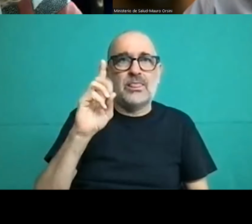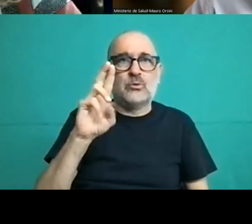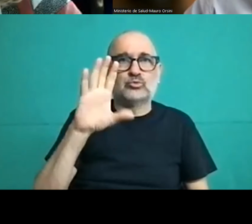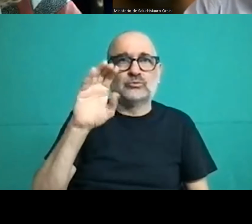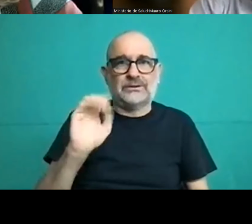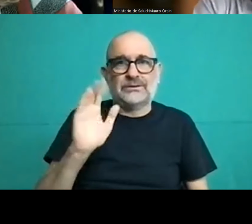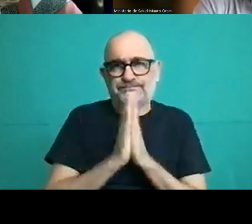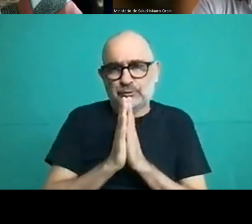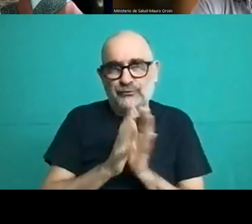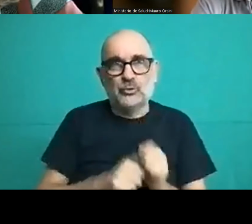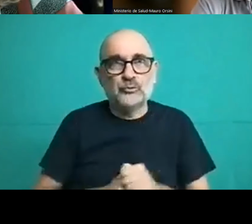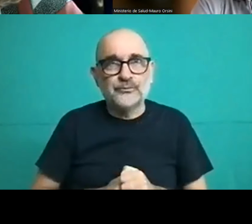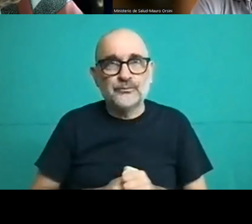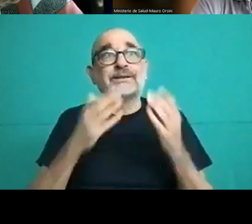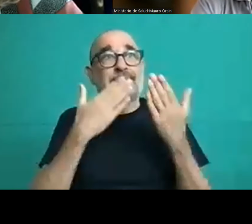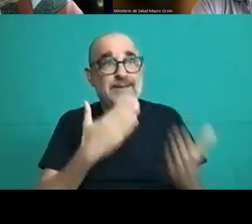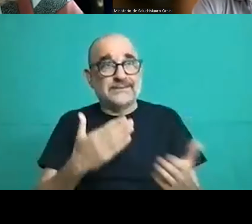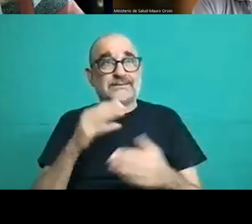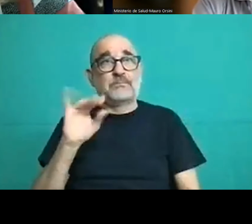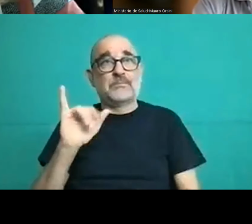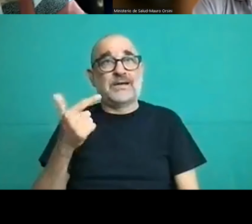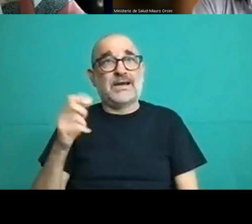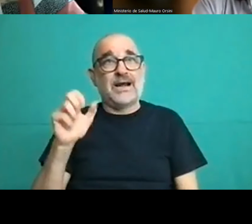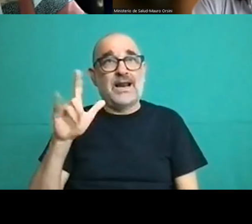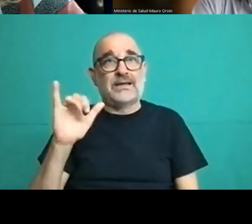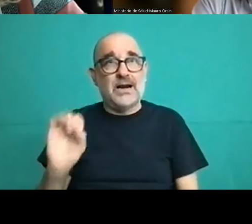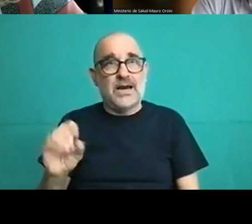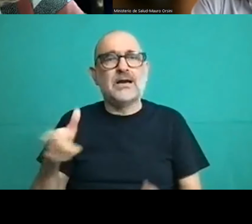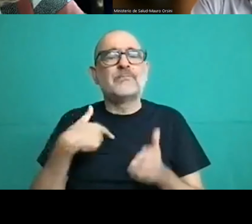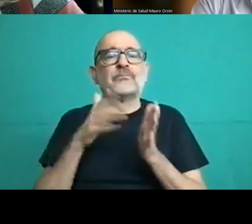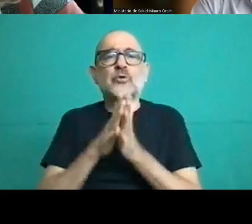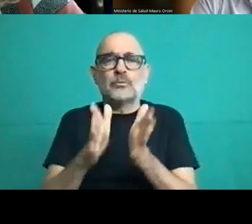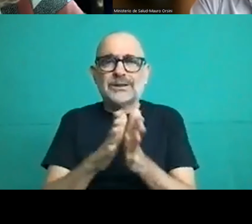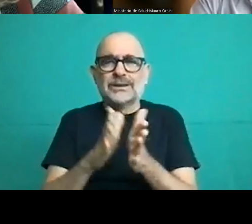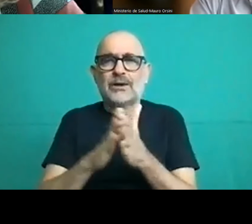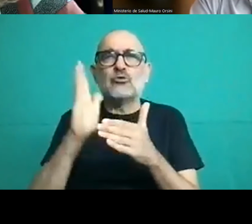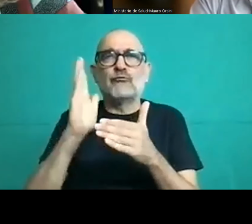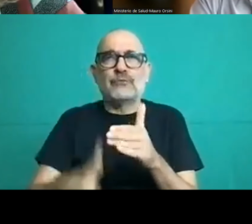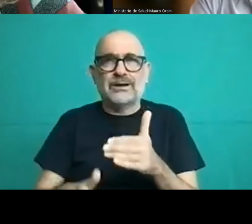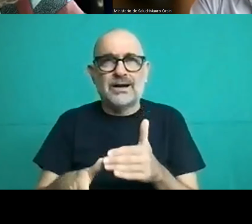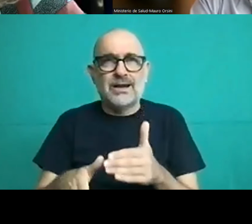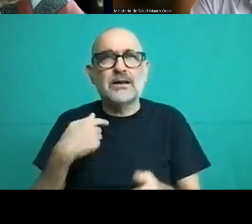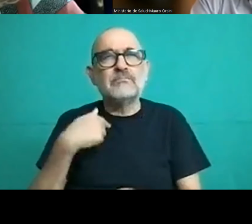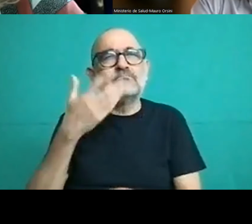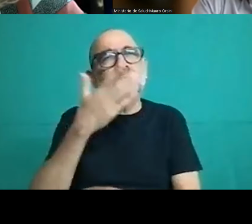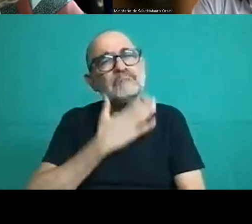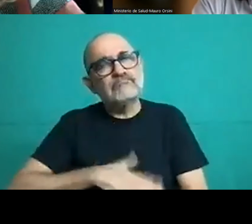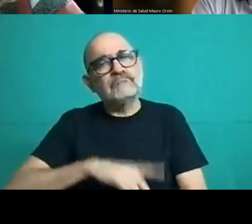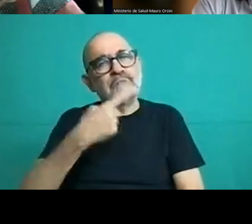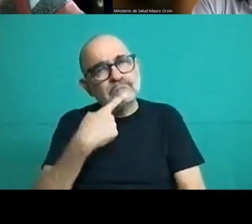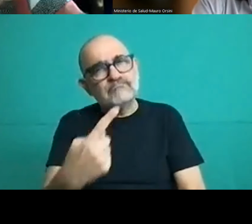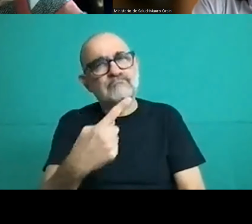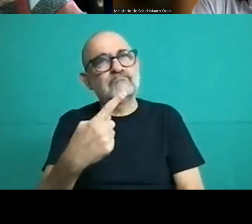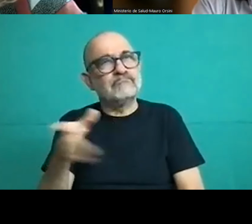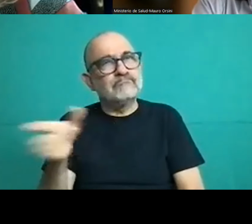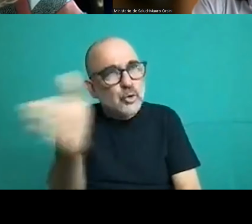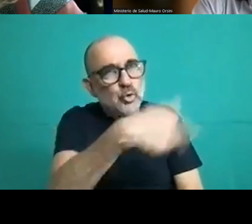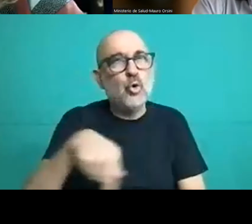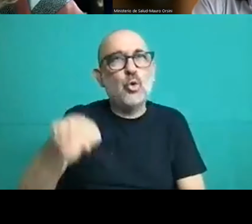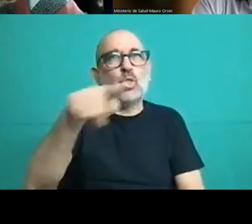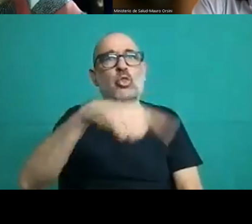Como comentario final, me gustaría recordar a todos que la seguridad del paciente no se trata de una